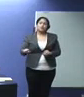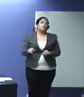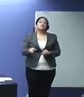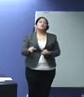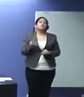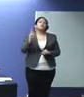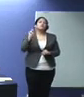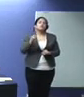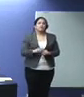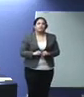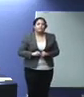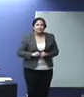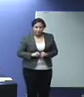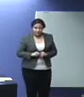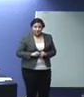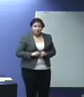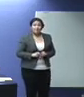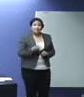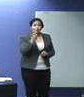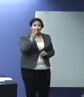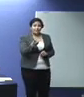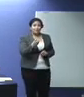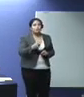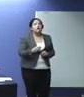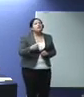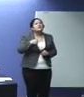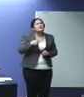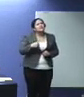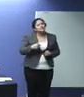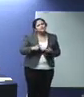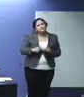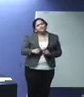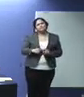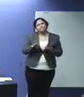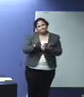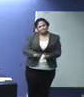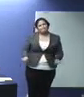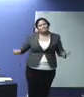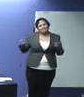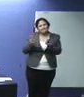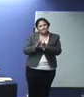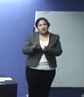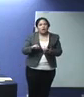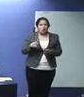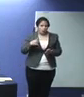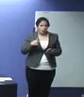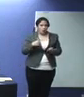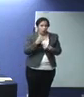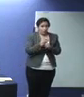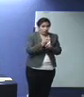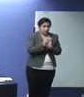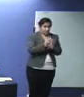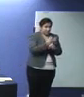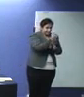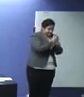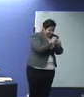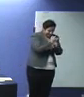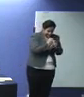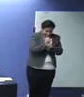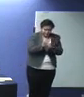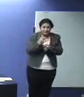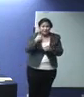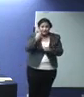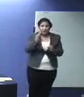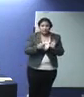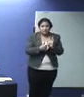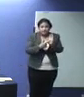demás. Y justo para mí era importante presentar estas definiciones porque cuando yo veía el